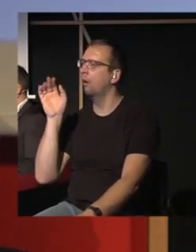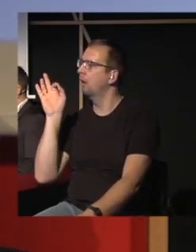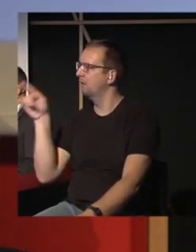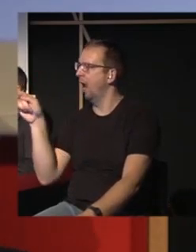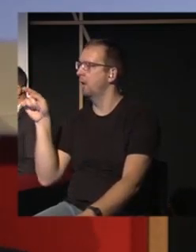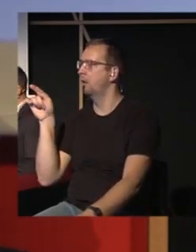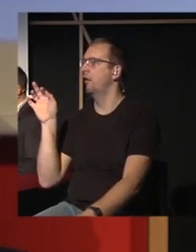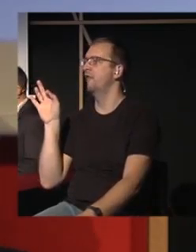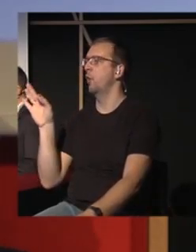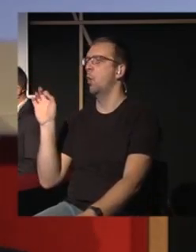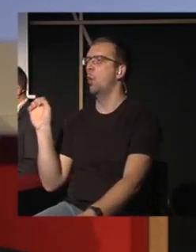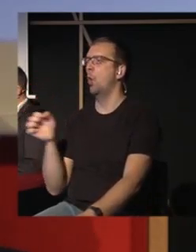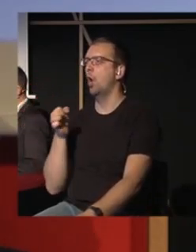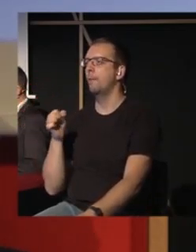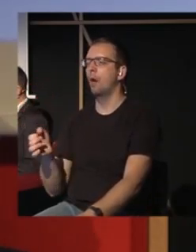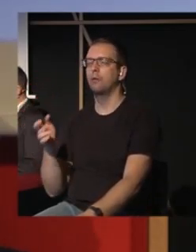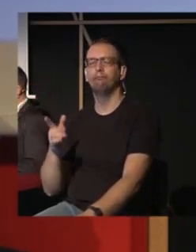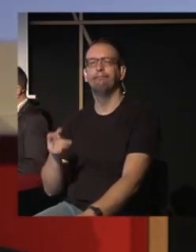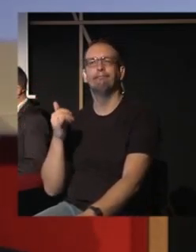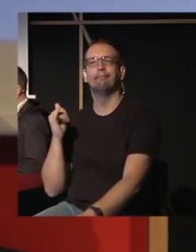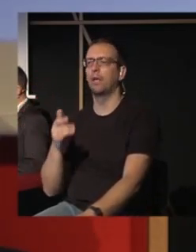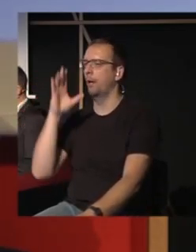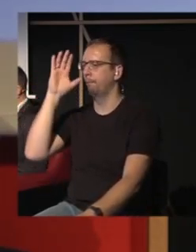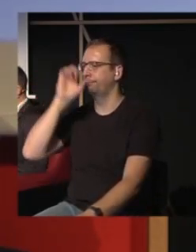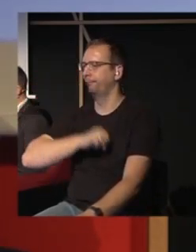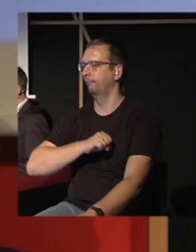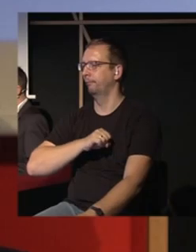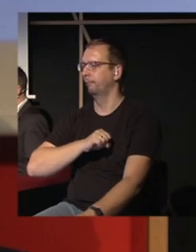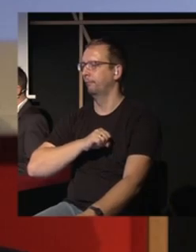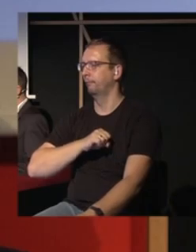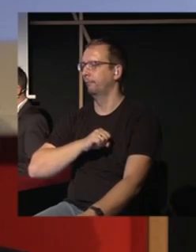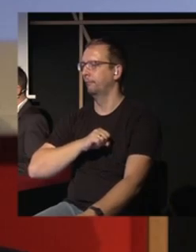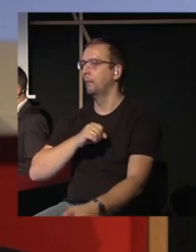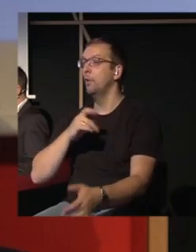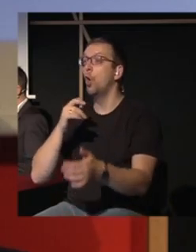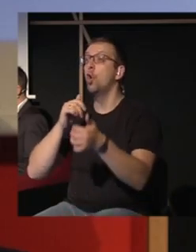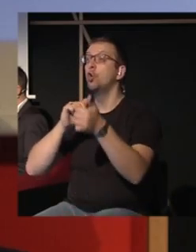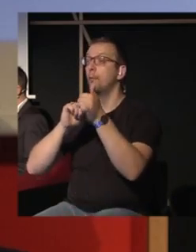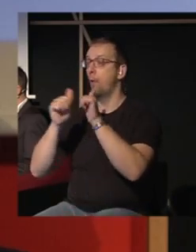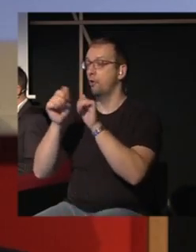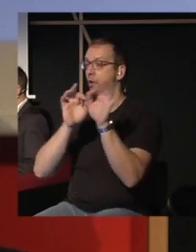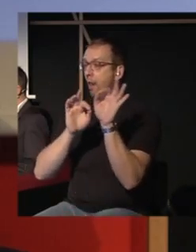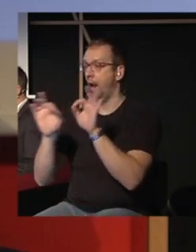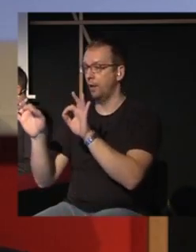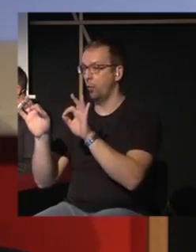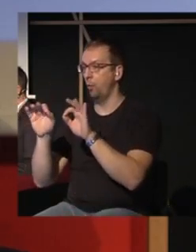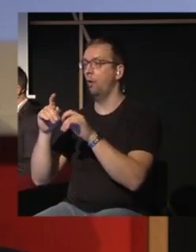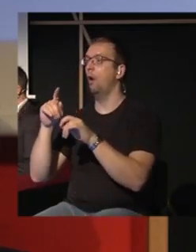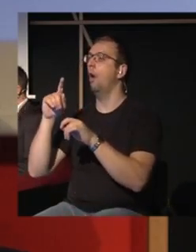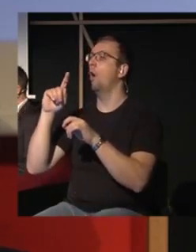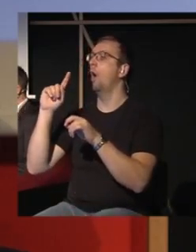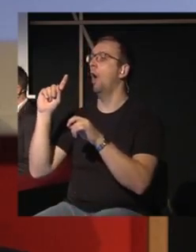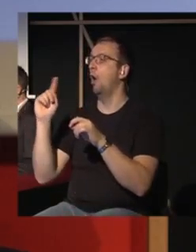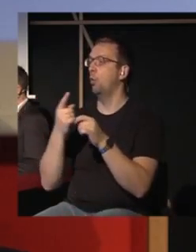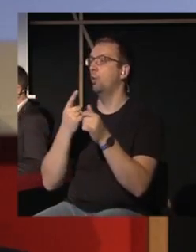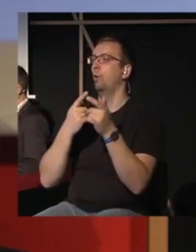los jugadores del primer equipo y del segundo equipo de fútbol, al equipo de féminas de fútbol y a todos los